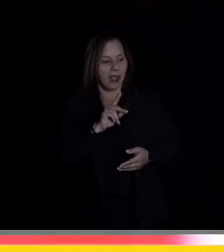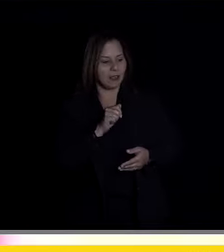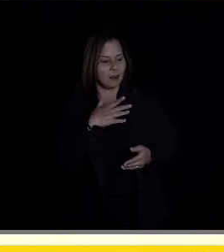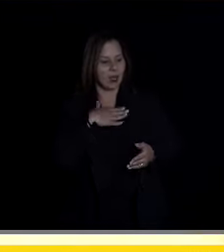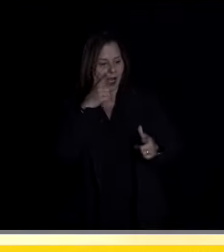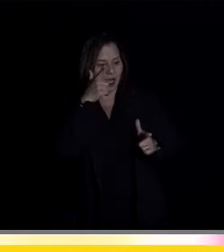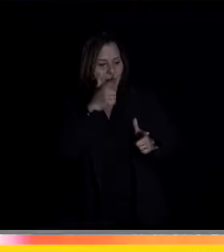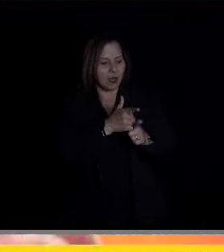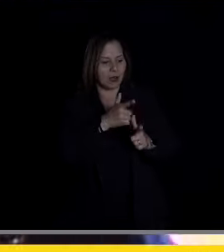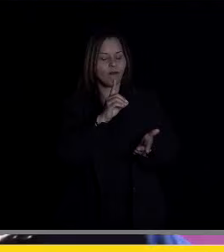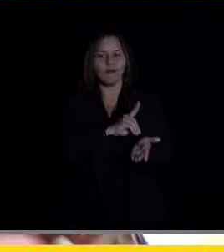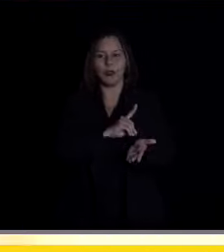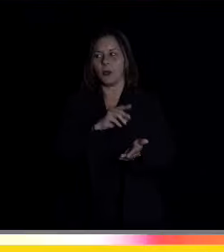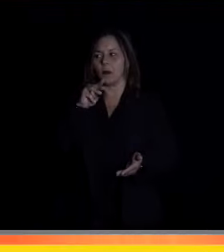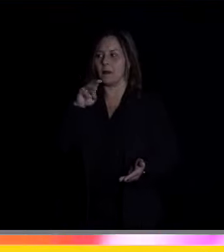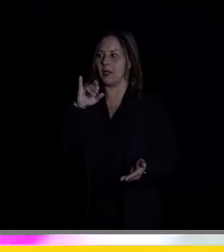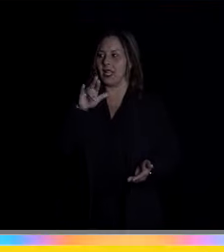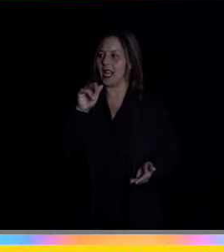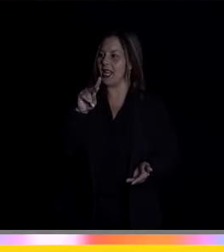el doctor Miranda, miren.